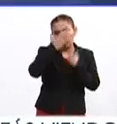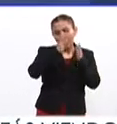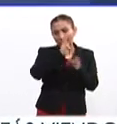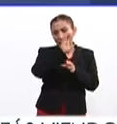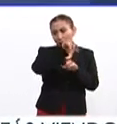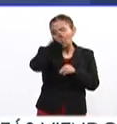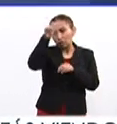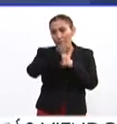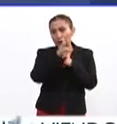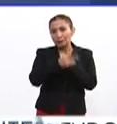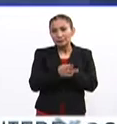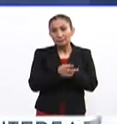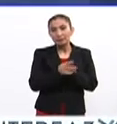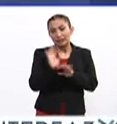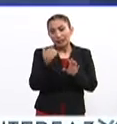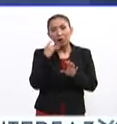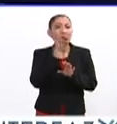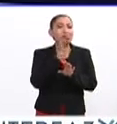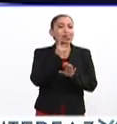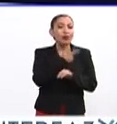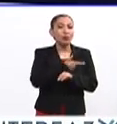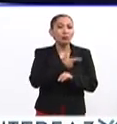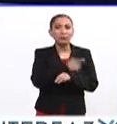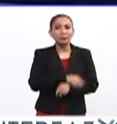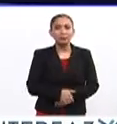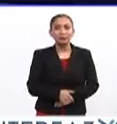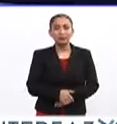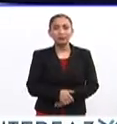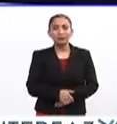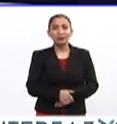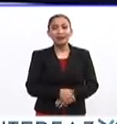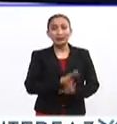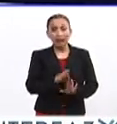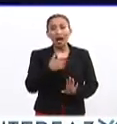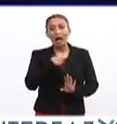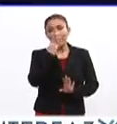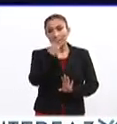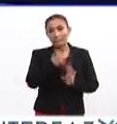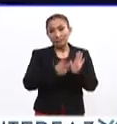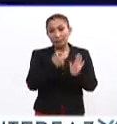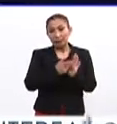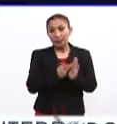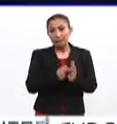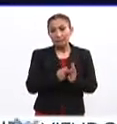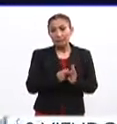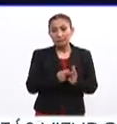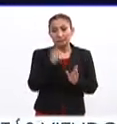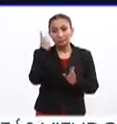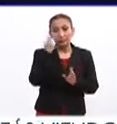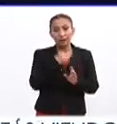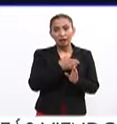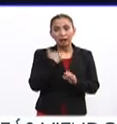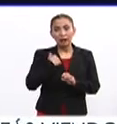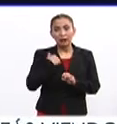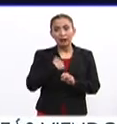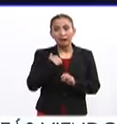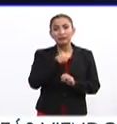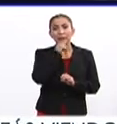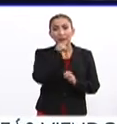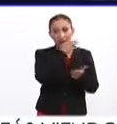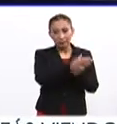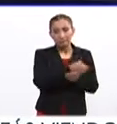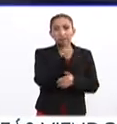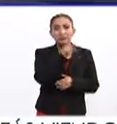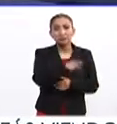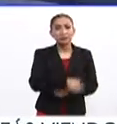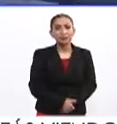en el extranjero y por supuesto ya le agarraste el gusto a seguir viajando. De hecho ya has tenido otras experiencias, ¿no? La que nos comentabas que fuiste a Canadá. Ajá, en Canadá